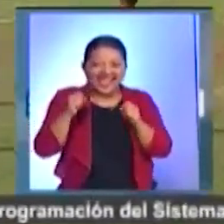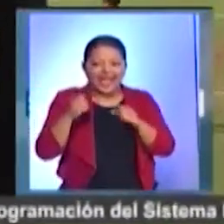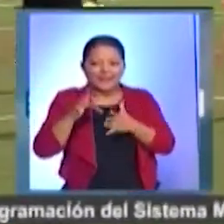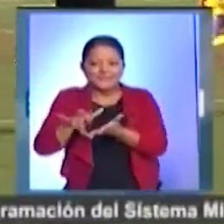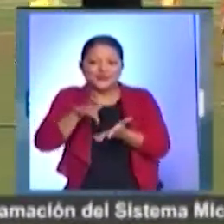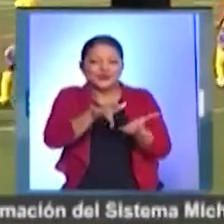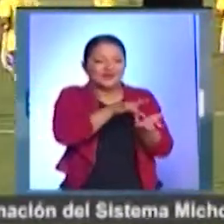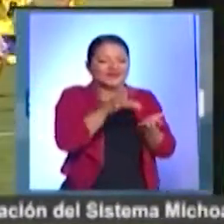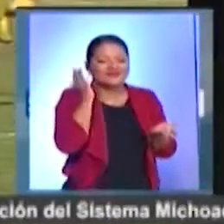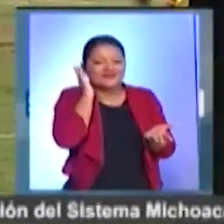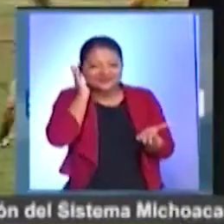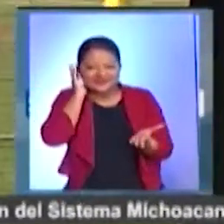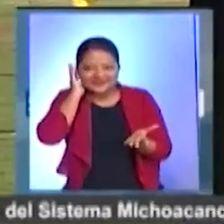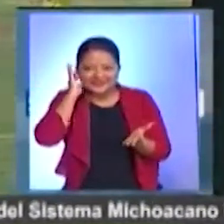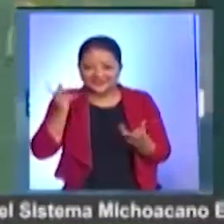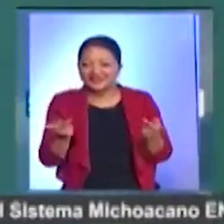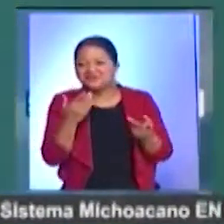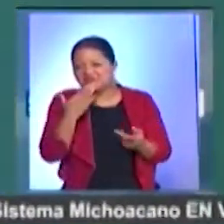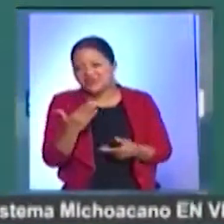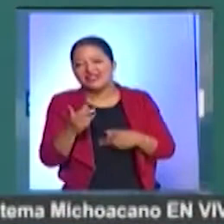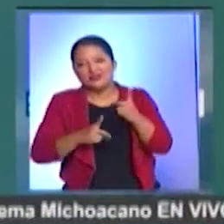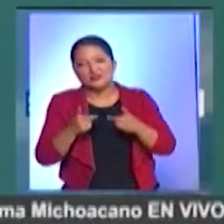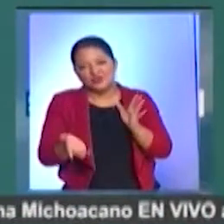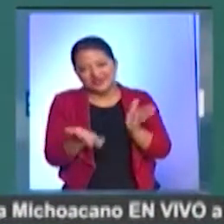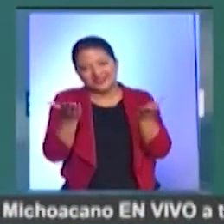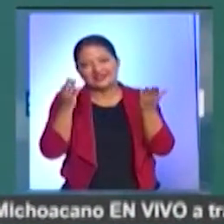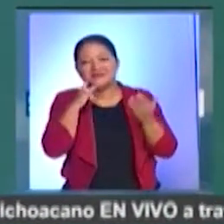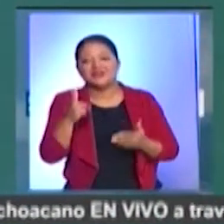es que ambos clubes promueven el deporte